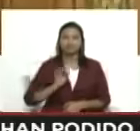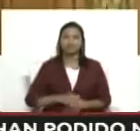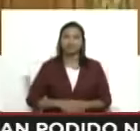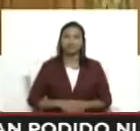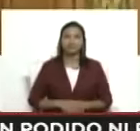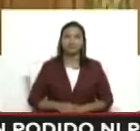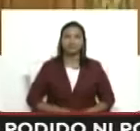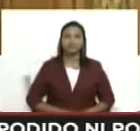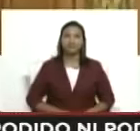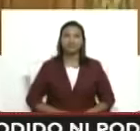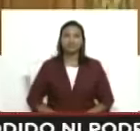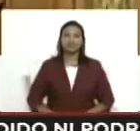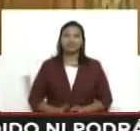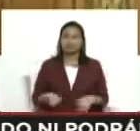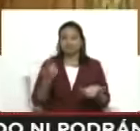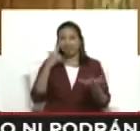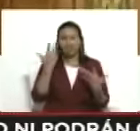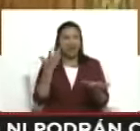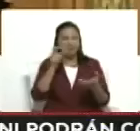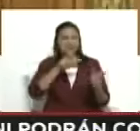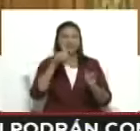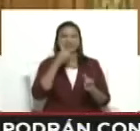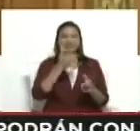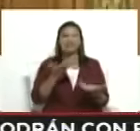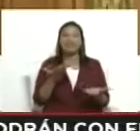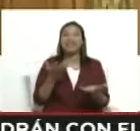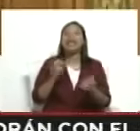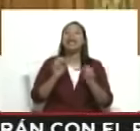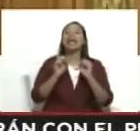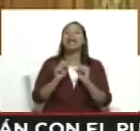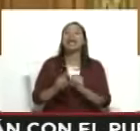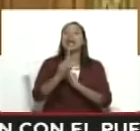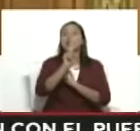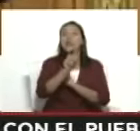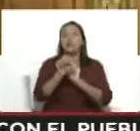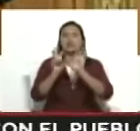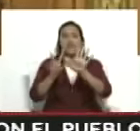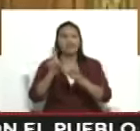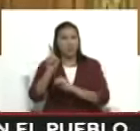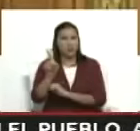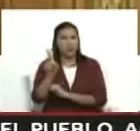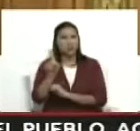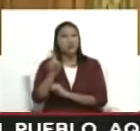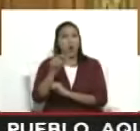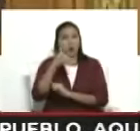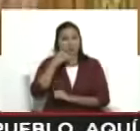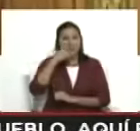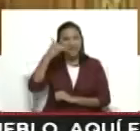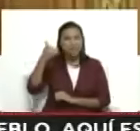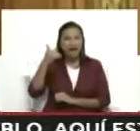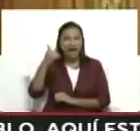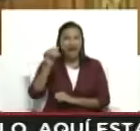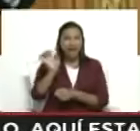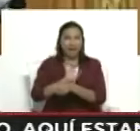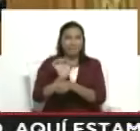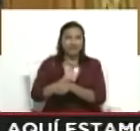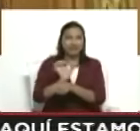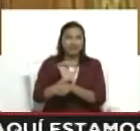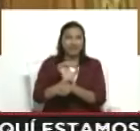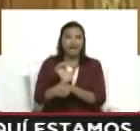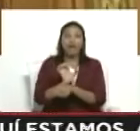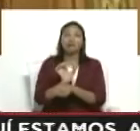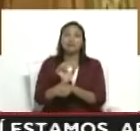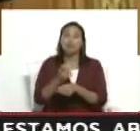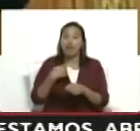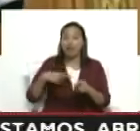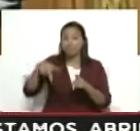Buena gente iba a llamar yo, ¿va? El 171. El 171. Agarramos la moto y nos vamos para allá. Pero eso